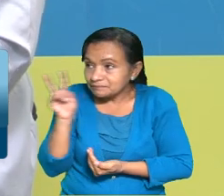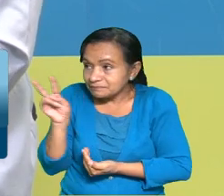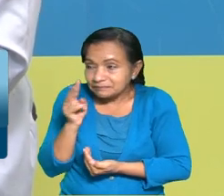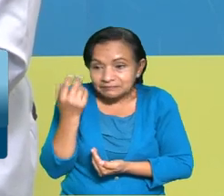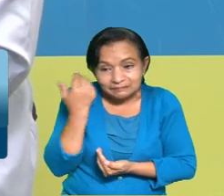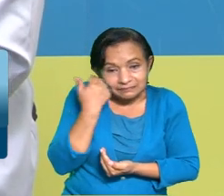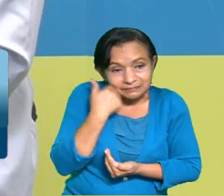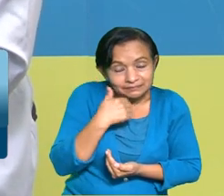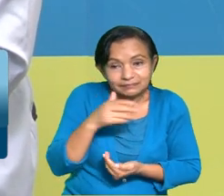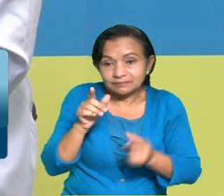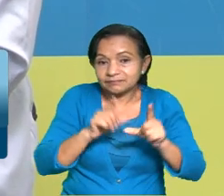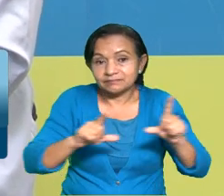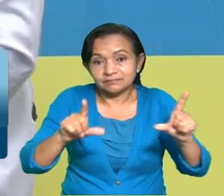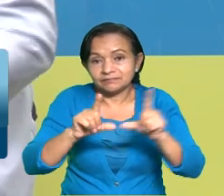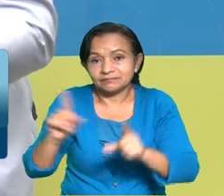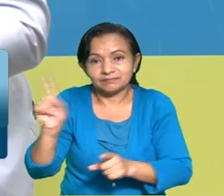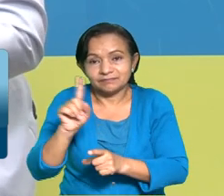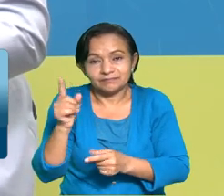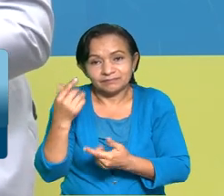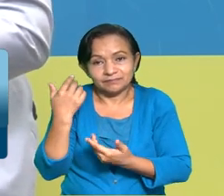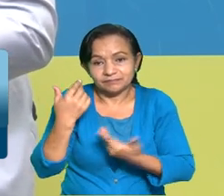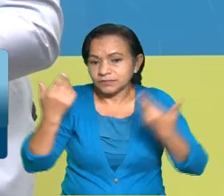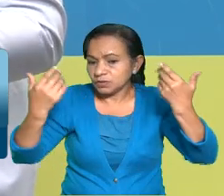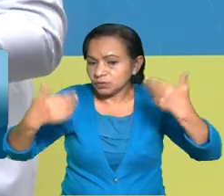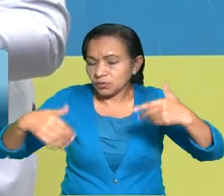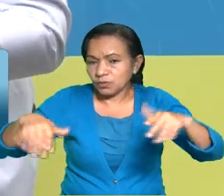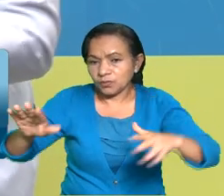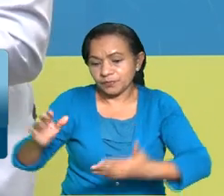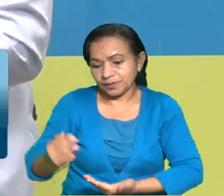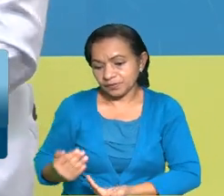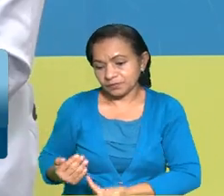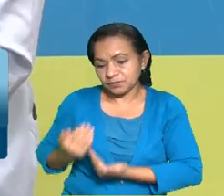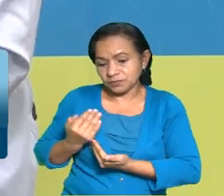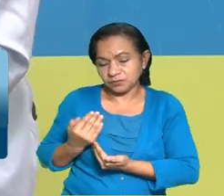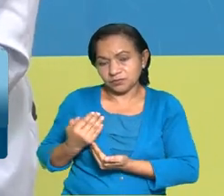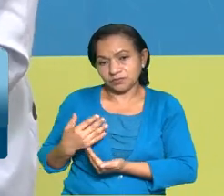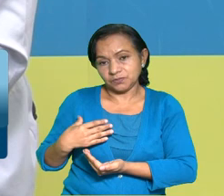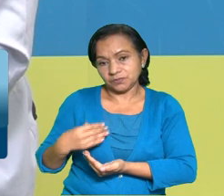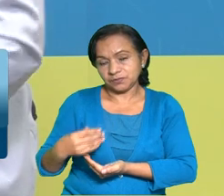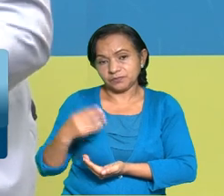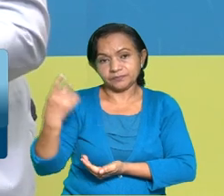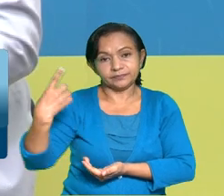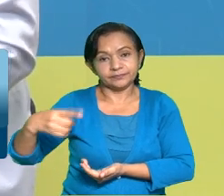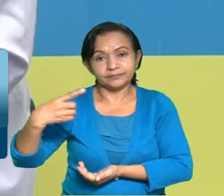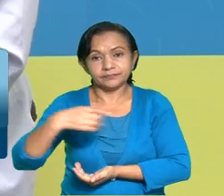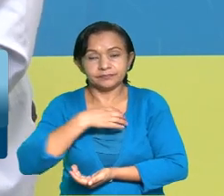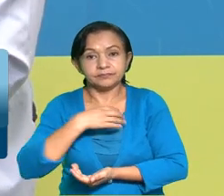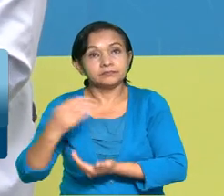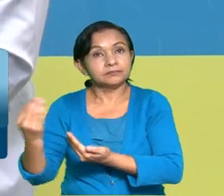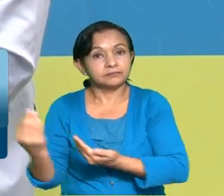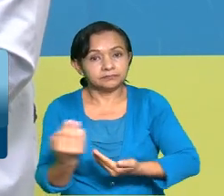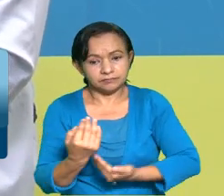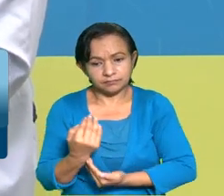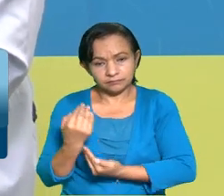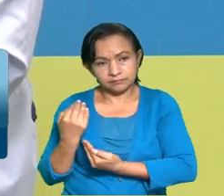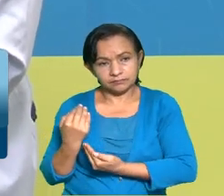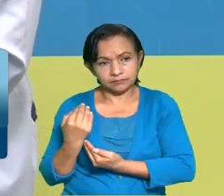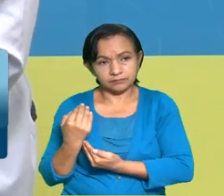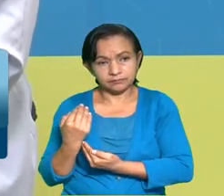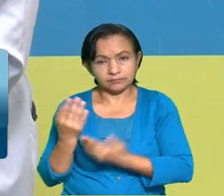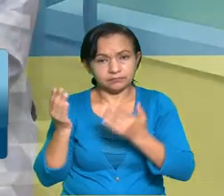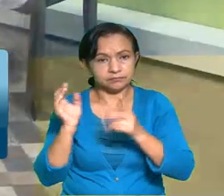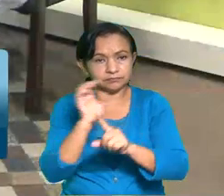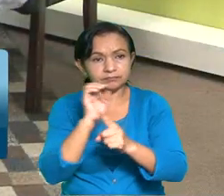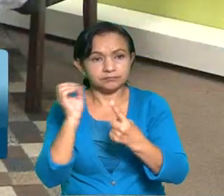mamar en cualquier lugar público. Vemos que eso es algo natural, es algo que todas las mujeres tenemos derecho, el bebé tiene derecho. Hasta un